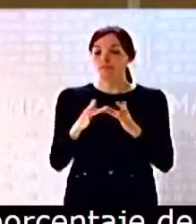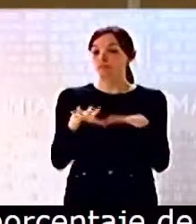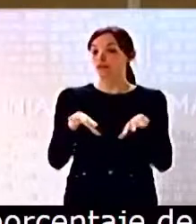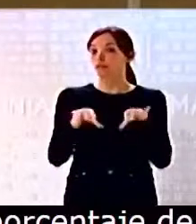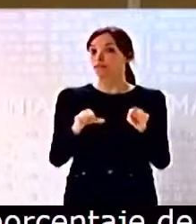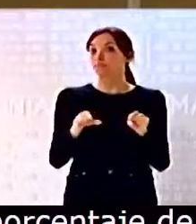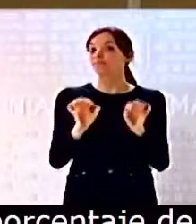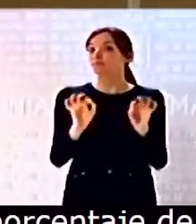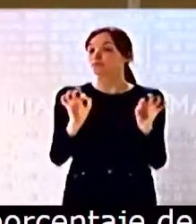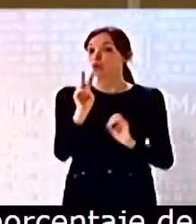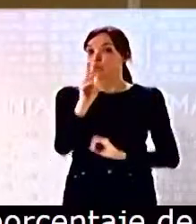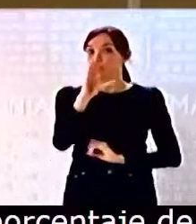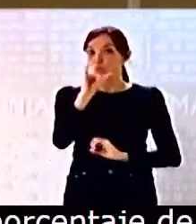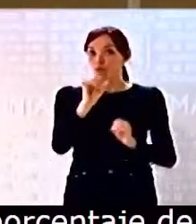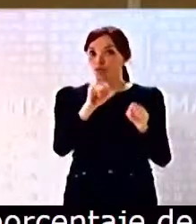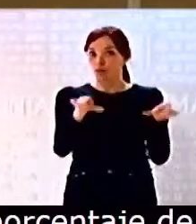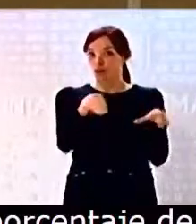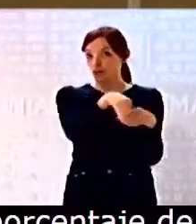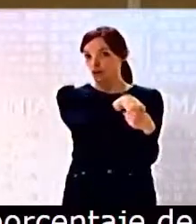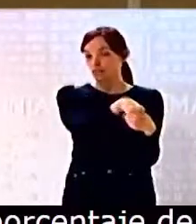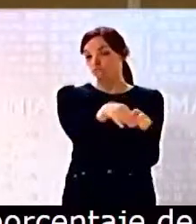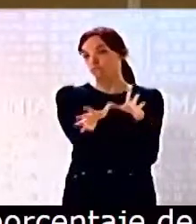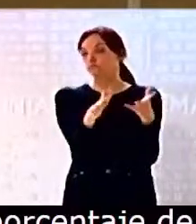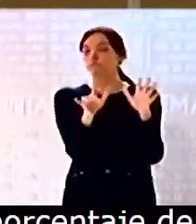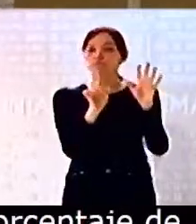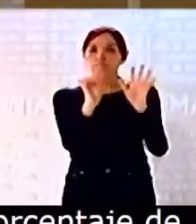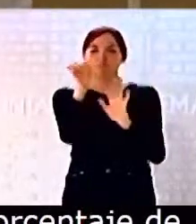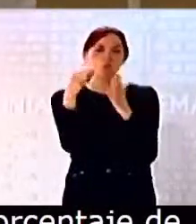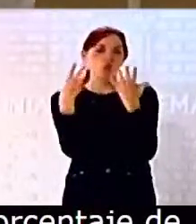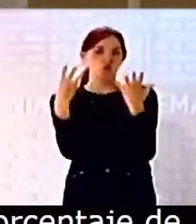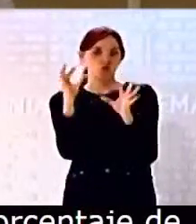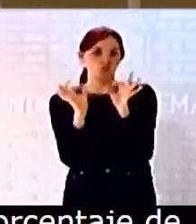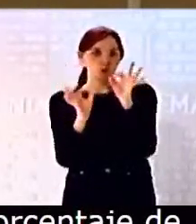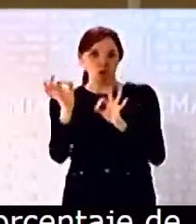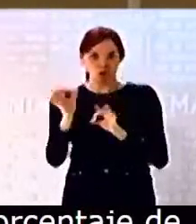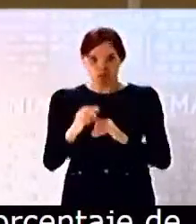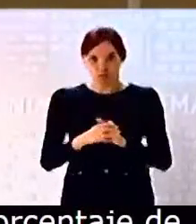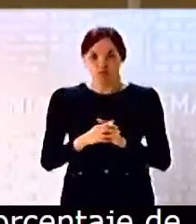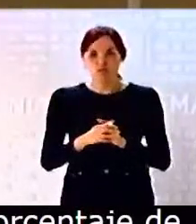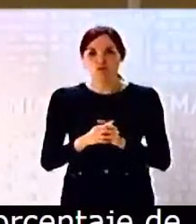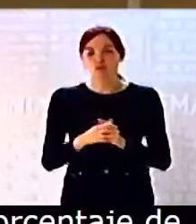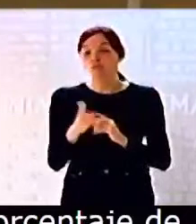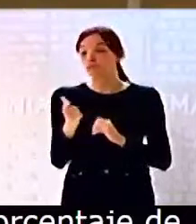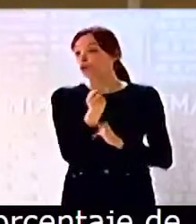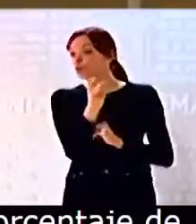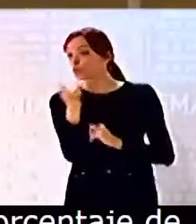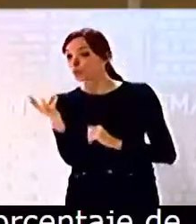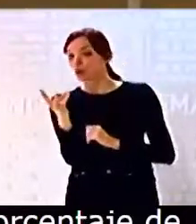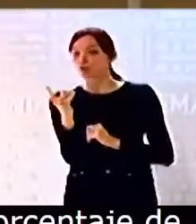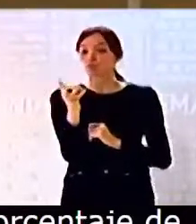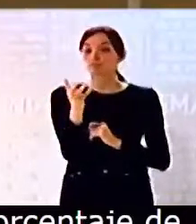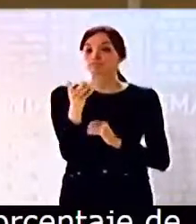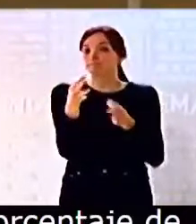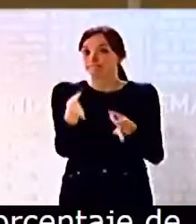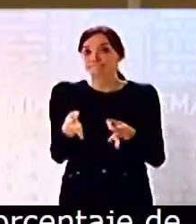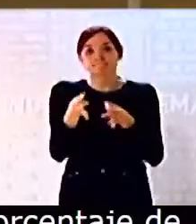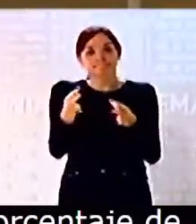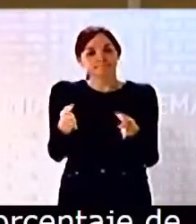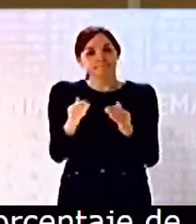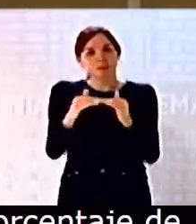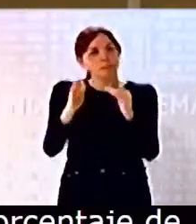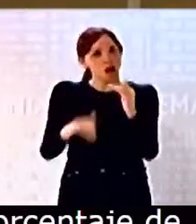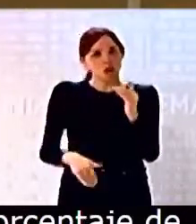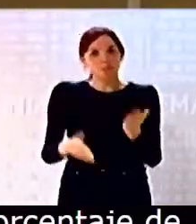UCI estará alrededor del 6,8%. Son cifras, como siempre, de las más bajas